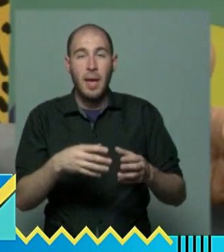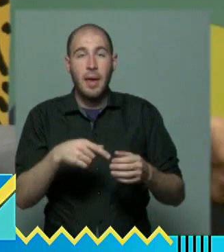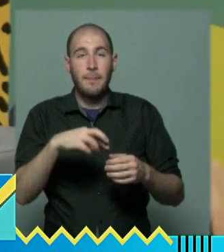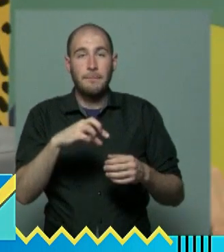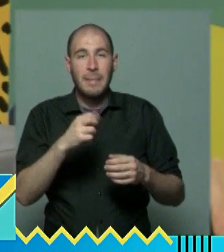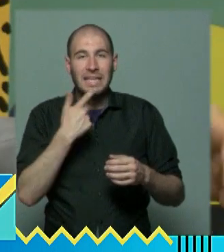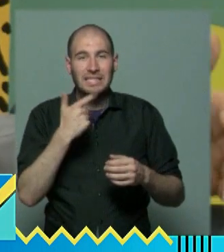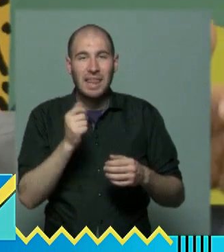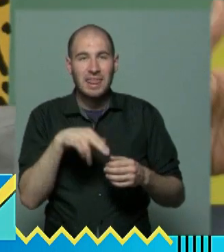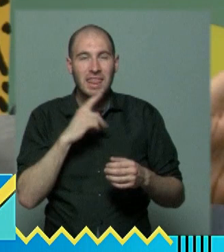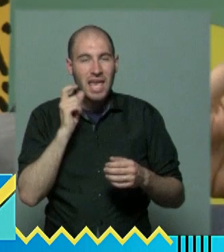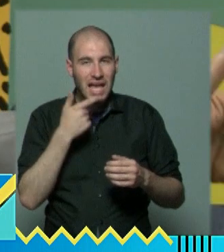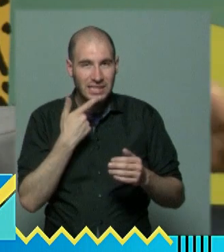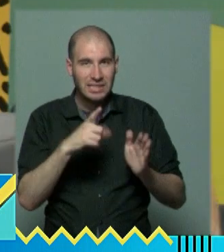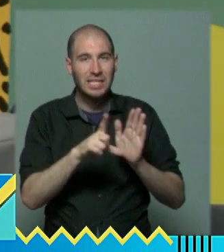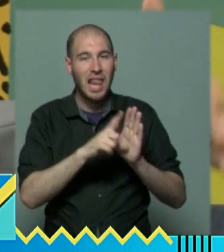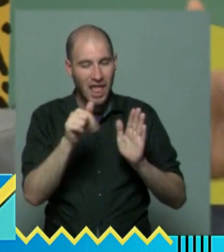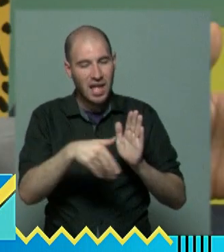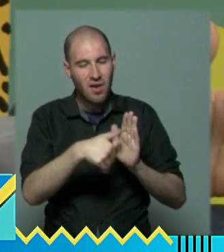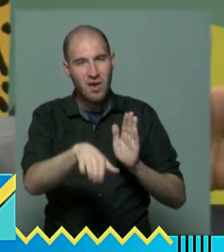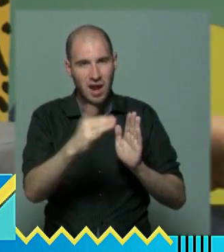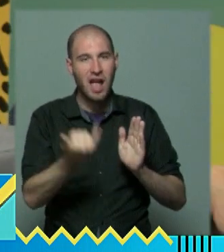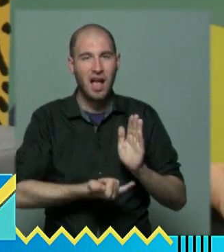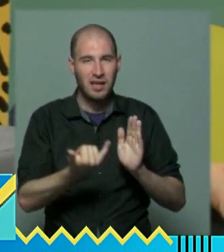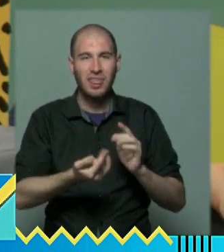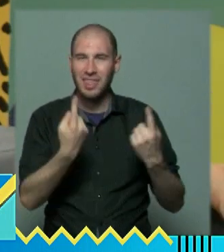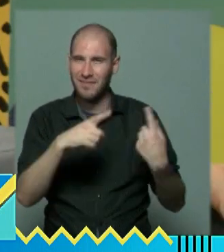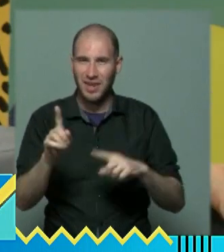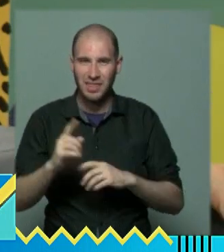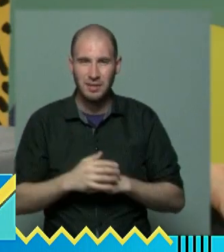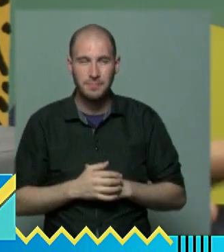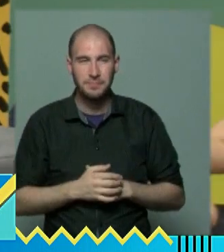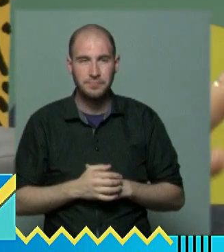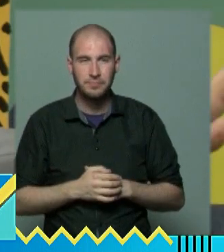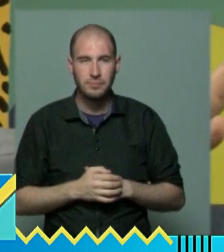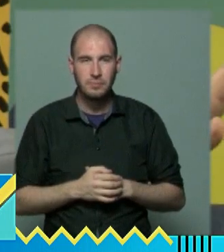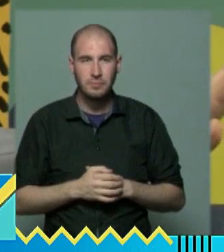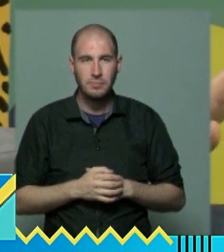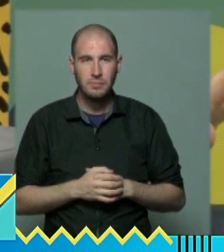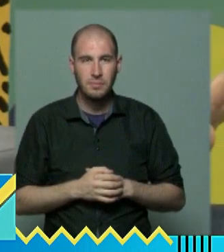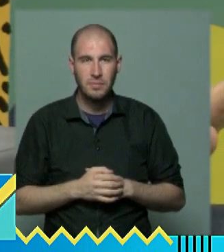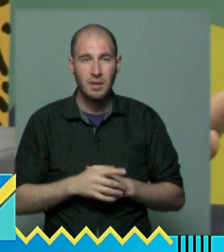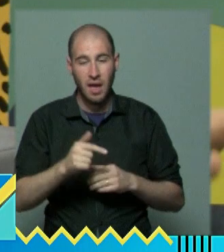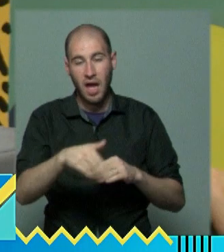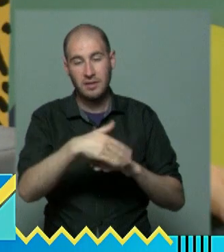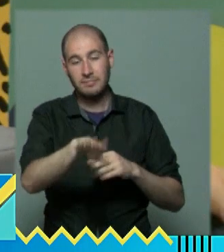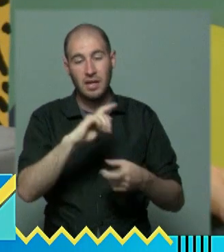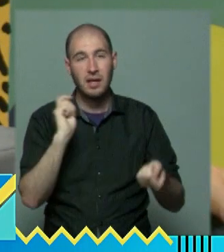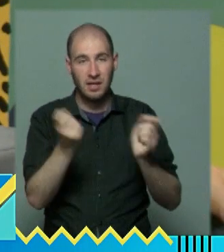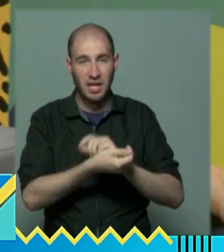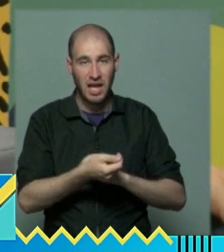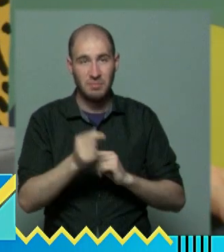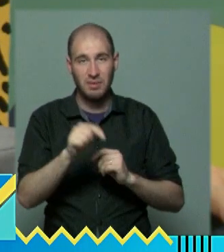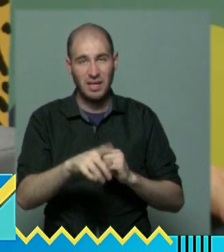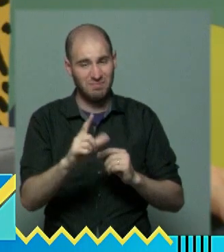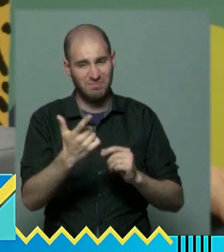pasantía, que es una ley vigente, no es algo distinto. Y a partir de ahí mucha modificación en ese